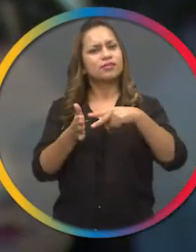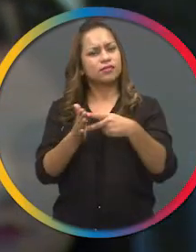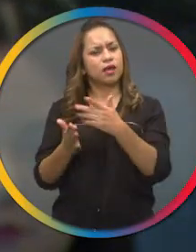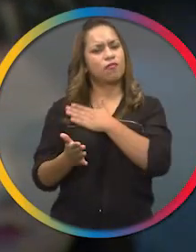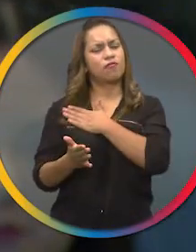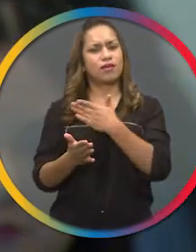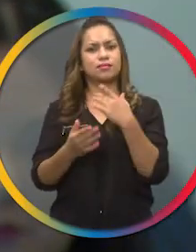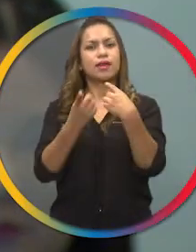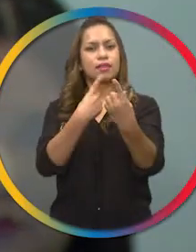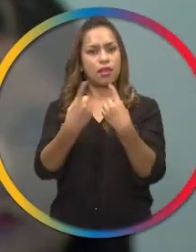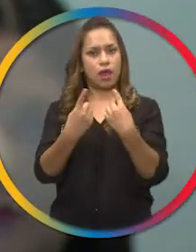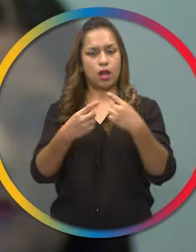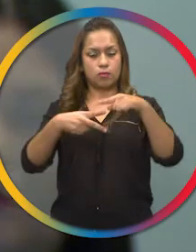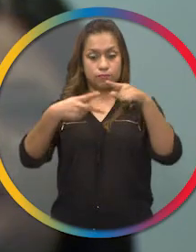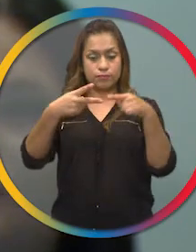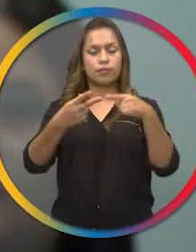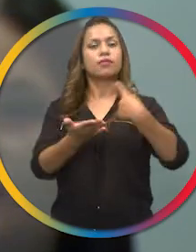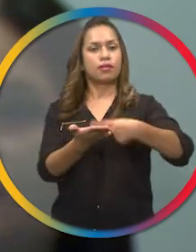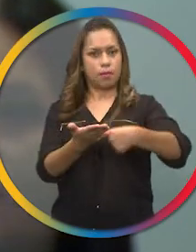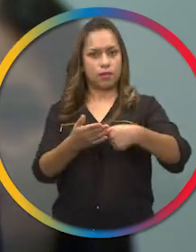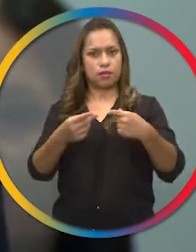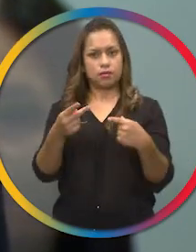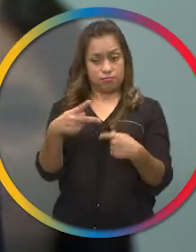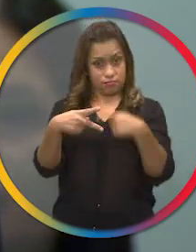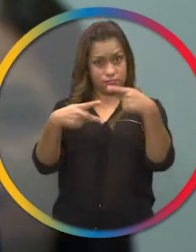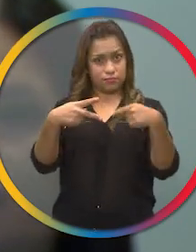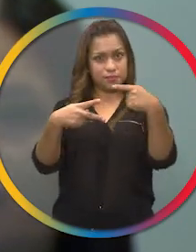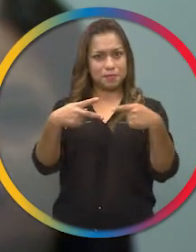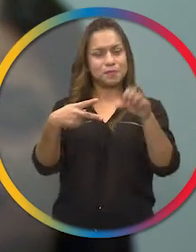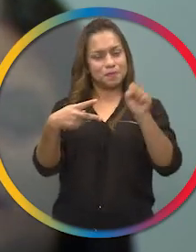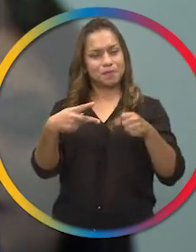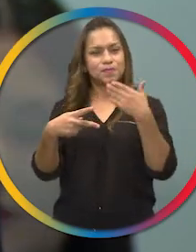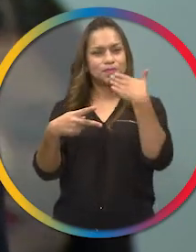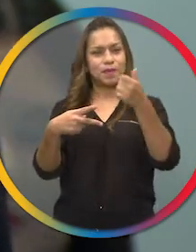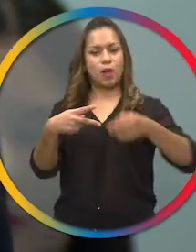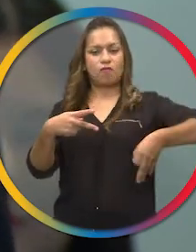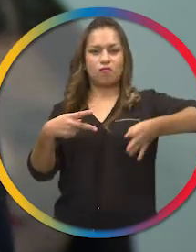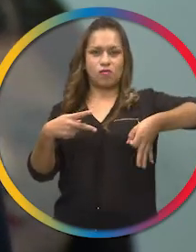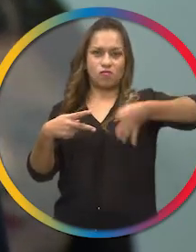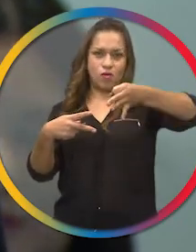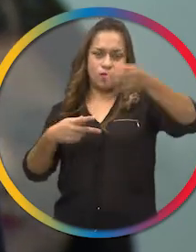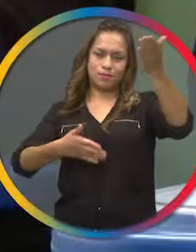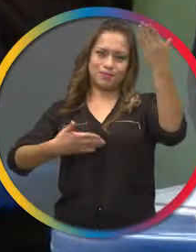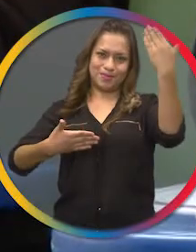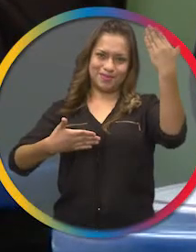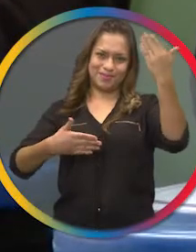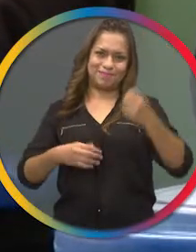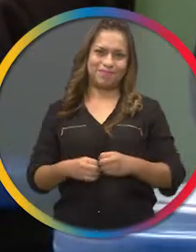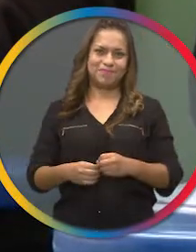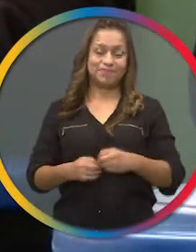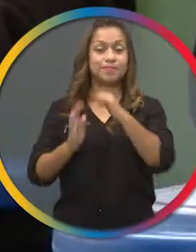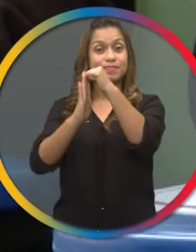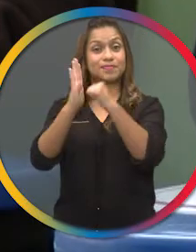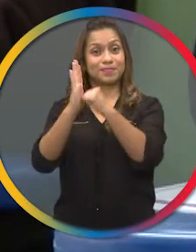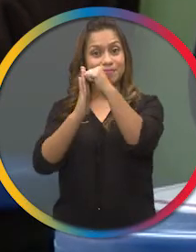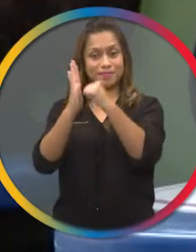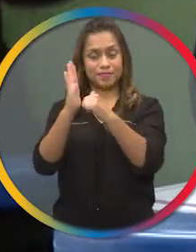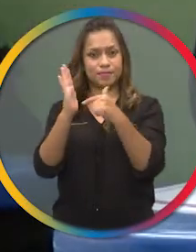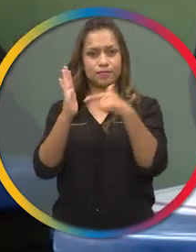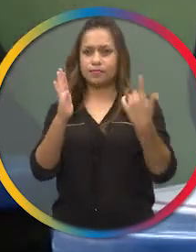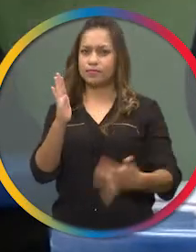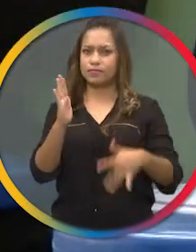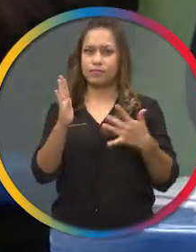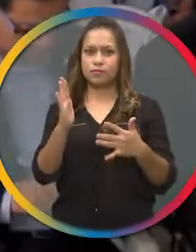cree en el debate, porque ambos, diálogo y debate, son las mejores formas de gestión de la política. La agenda legislativa